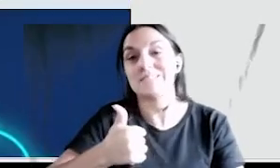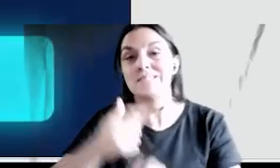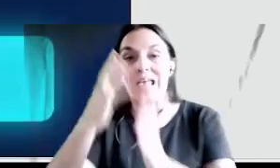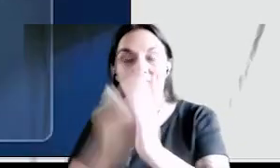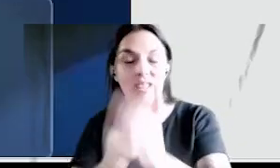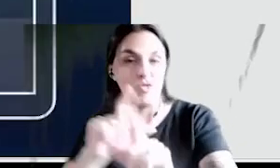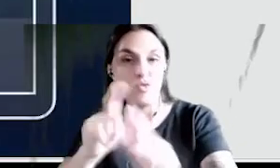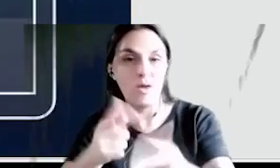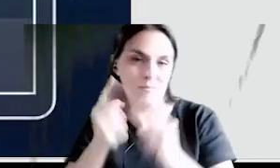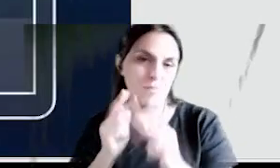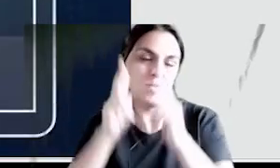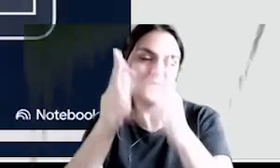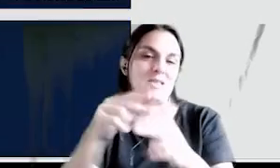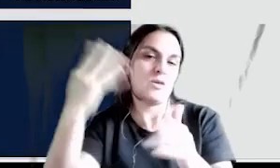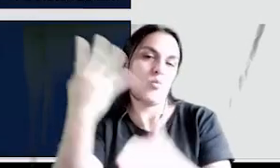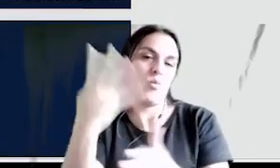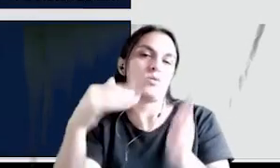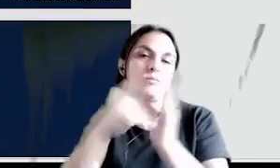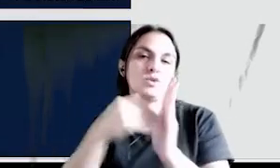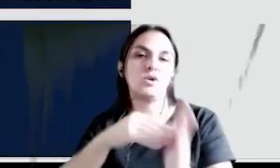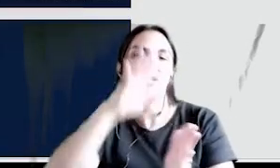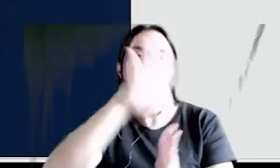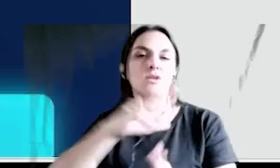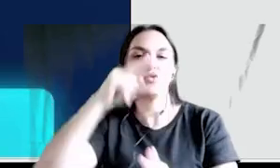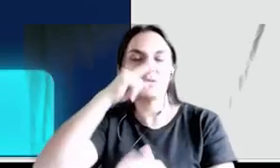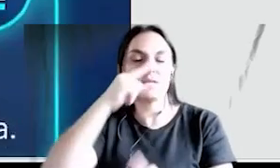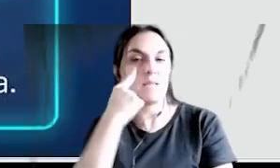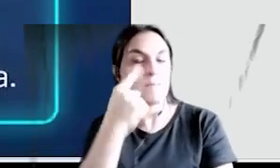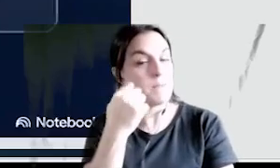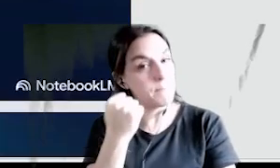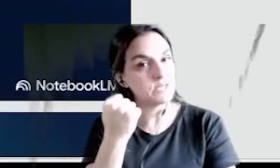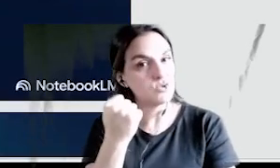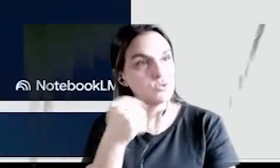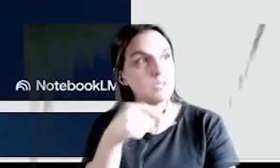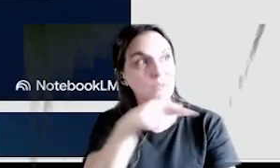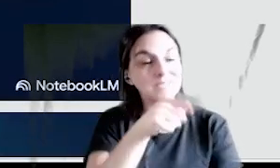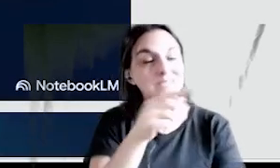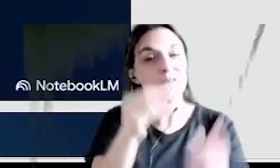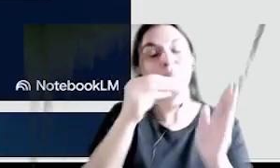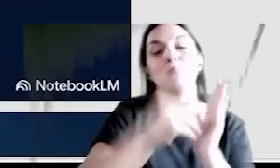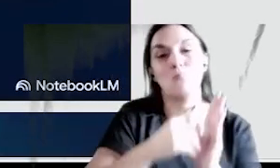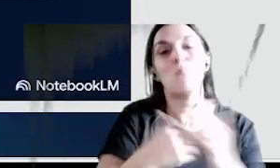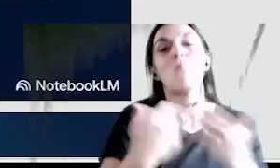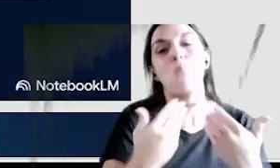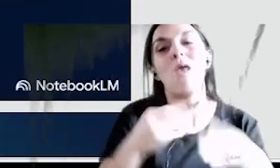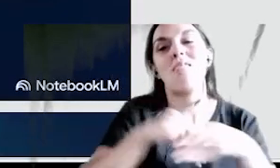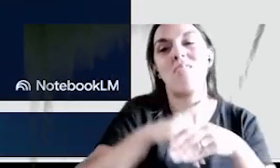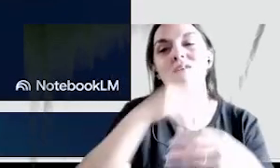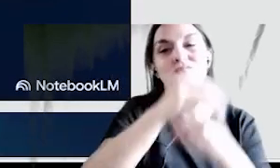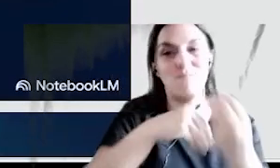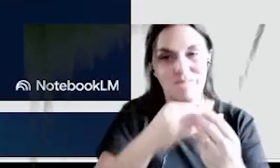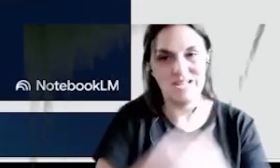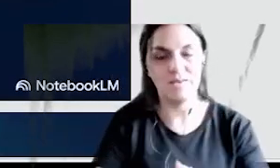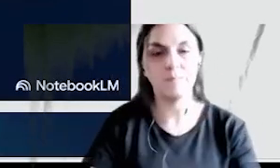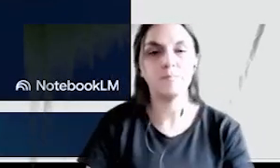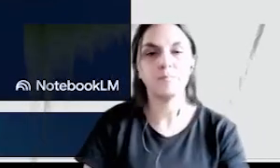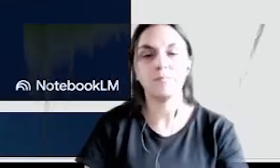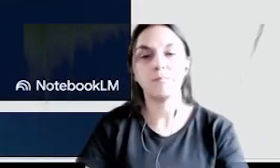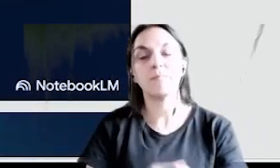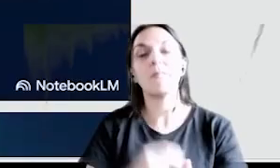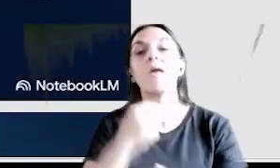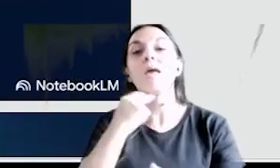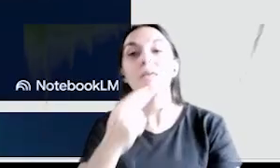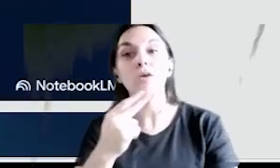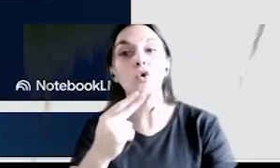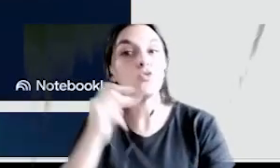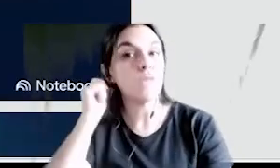de mencionar, que es de 4.507.000, puede ser una carga de familia. Con los hijos no solo se modificó